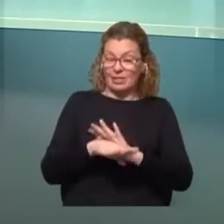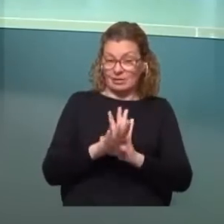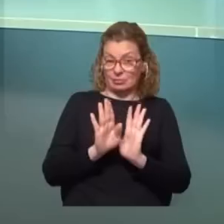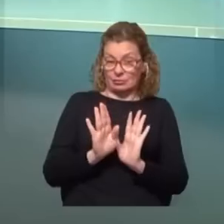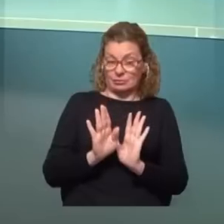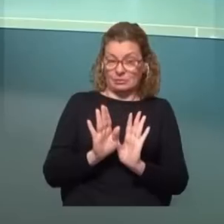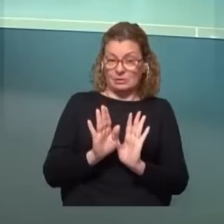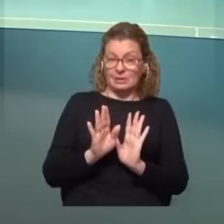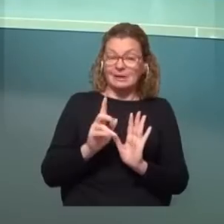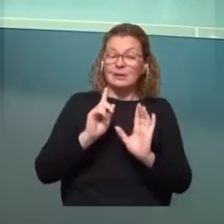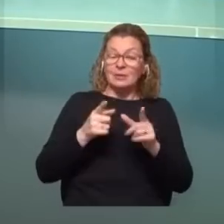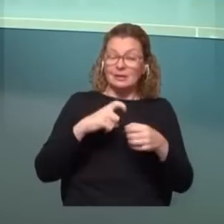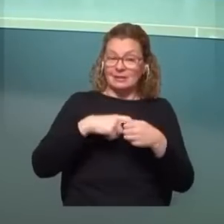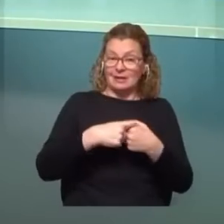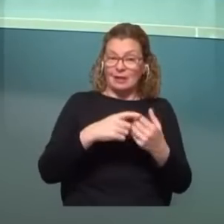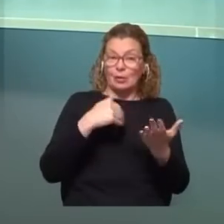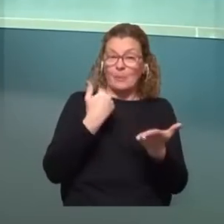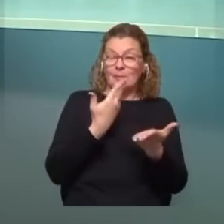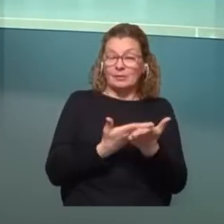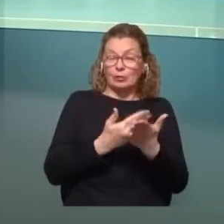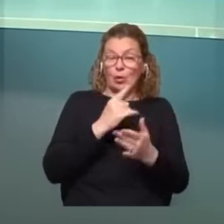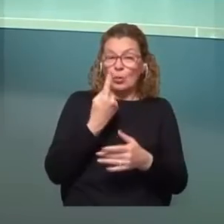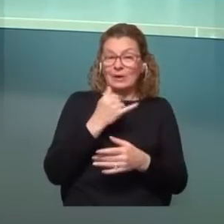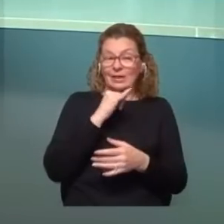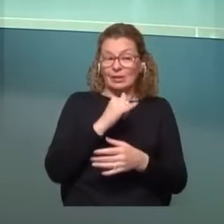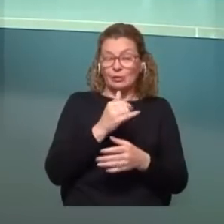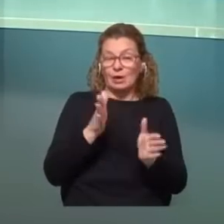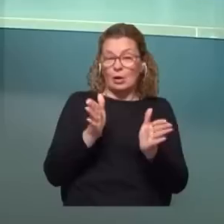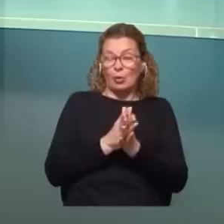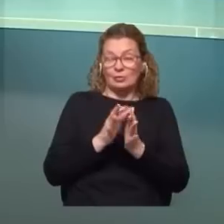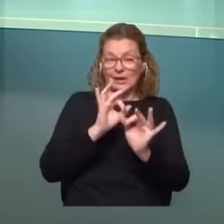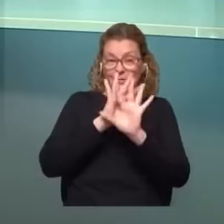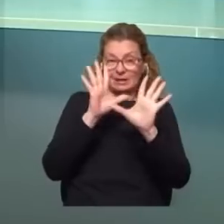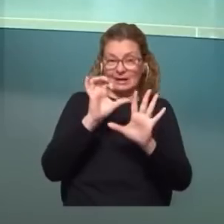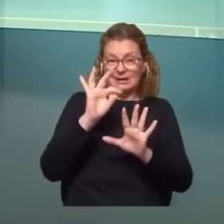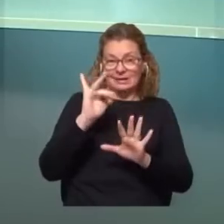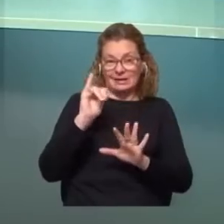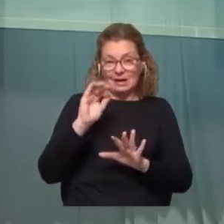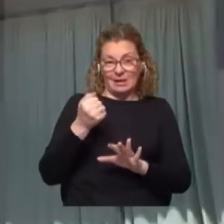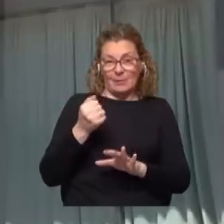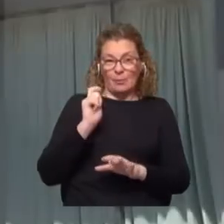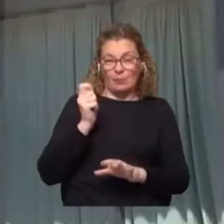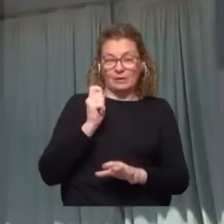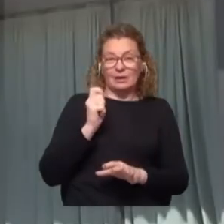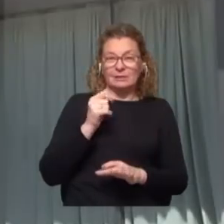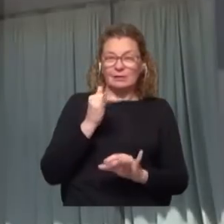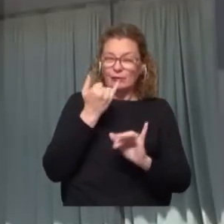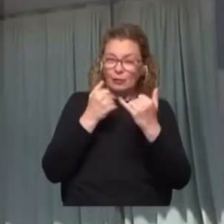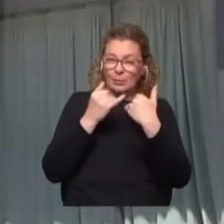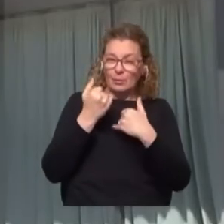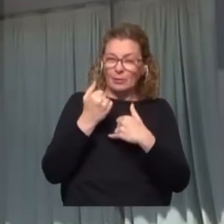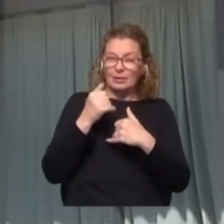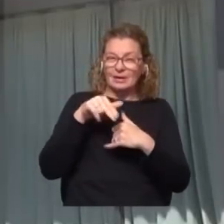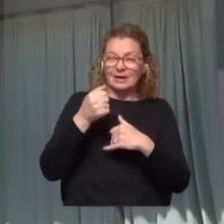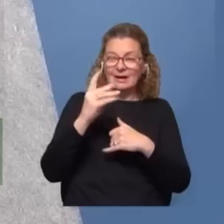además el sindicato presentó una denuncia ante la junta de transparencia y ética pública según informó el programa